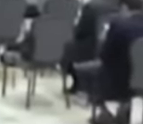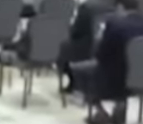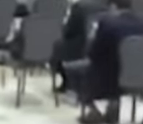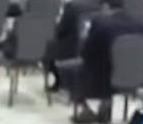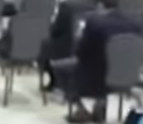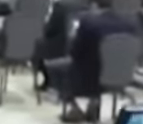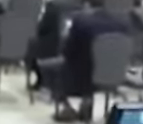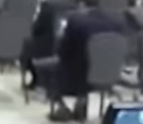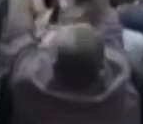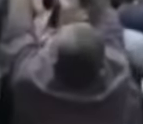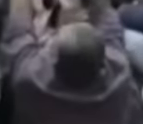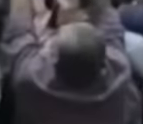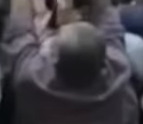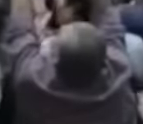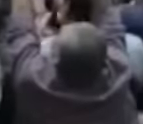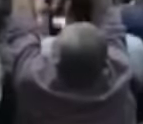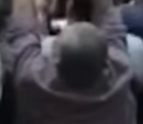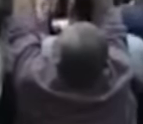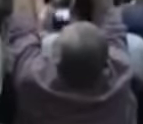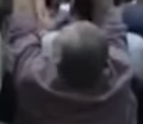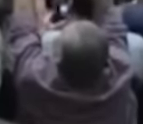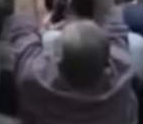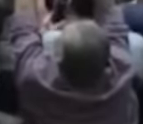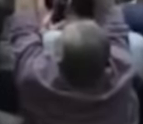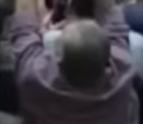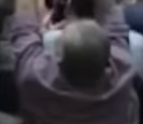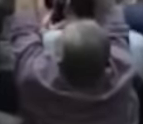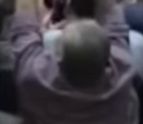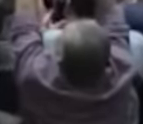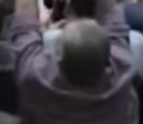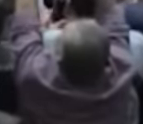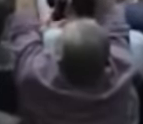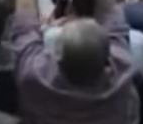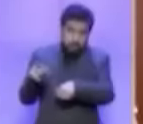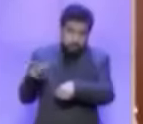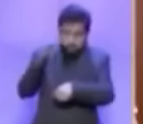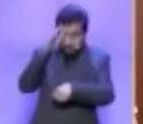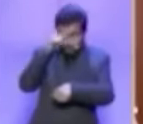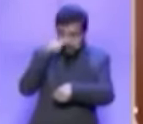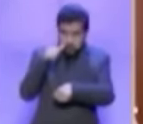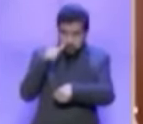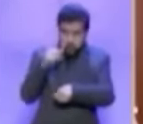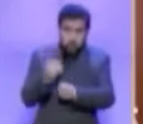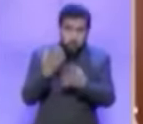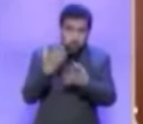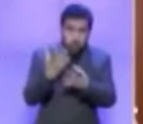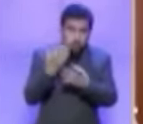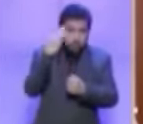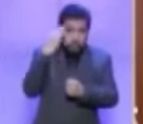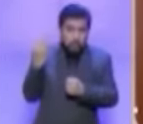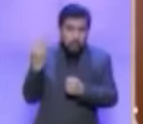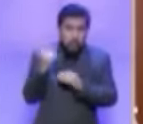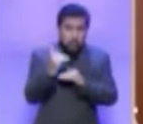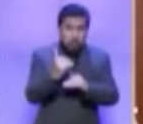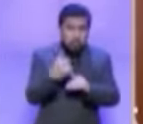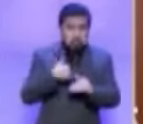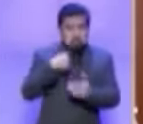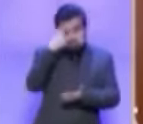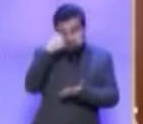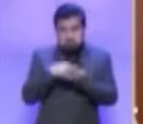a pesar según él de haber conseguido 190.000 firmas Aquí el problema fue en que esas firmas